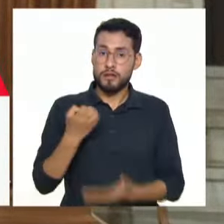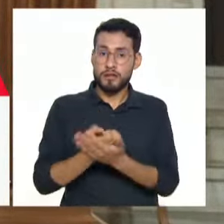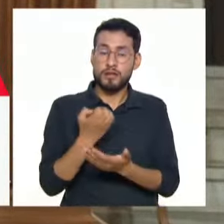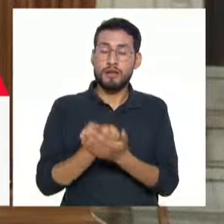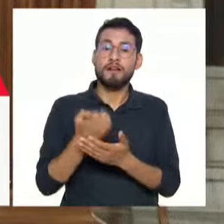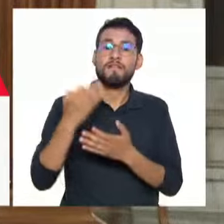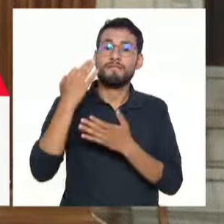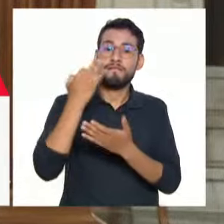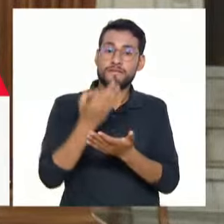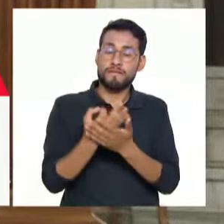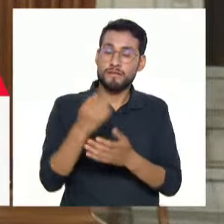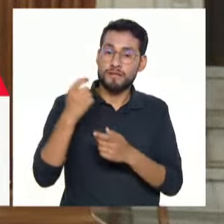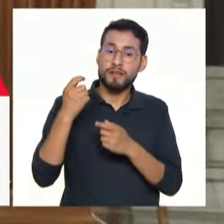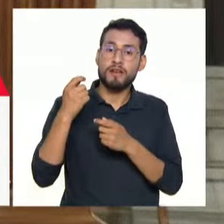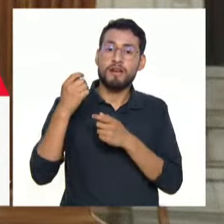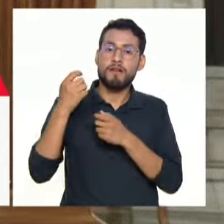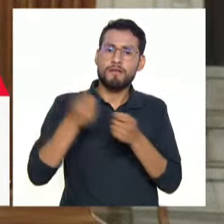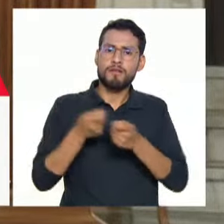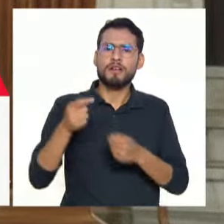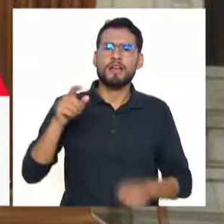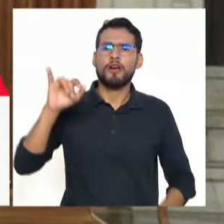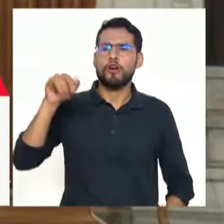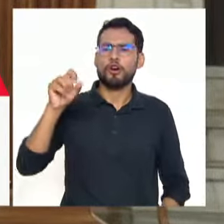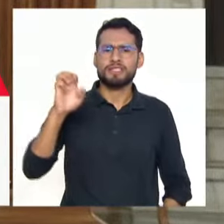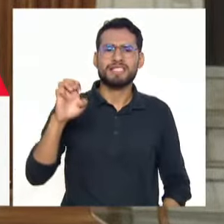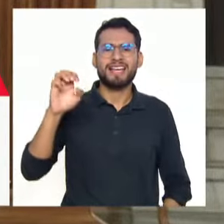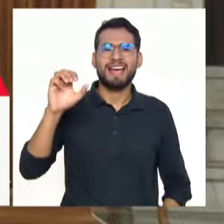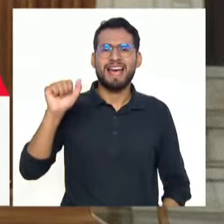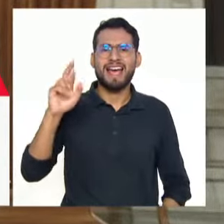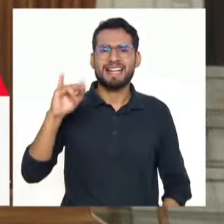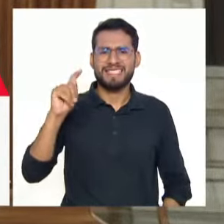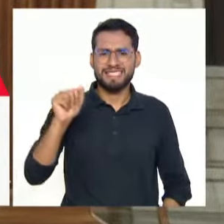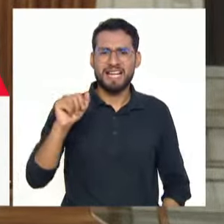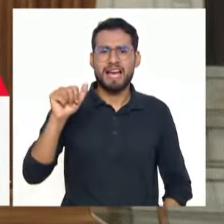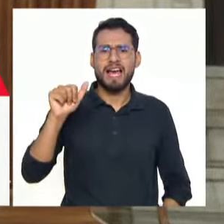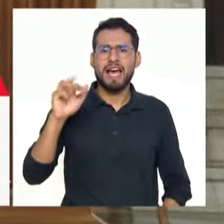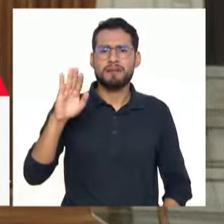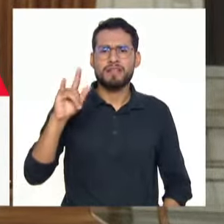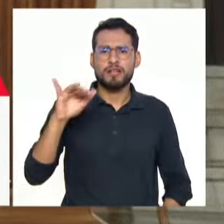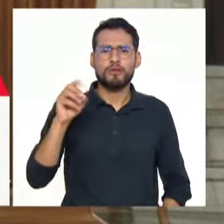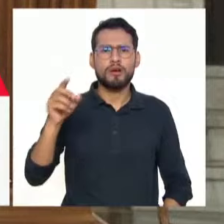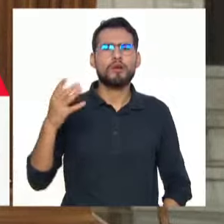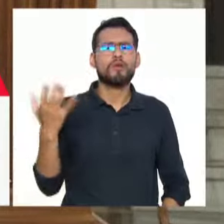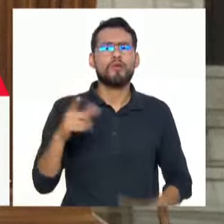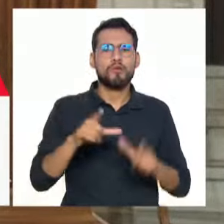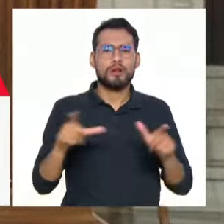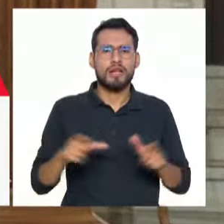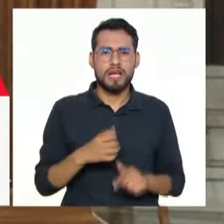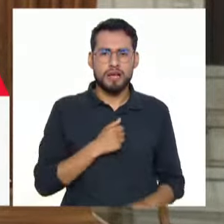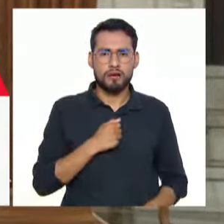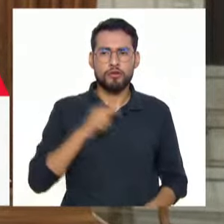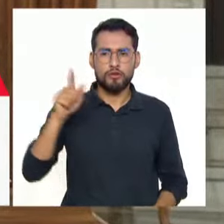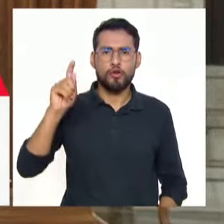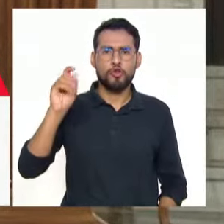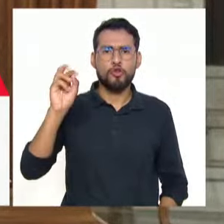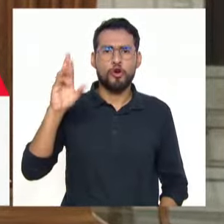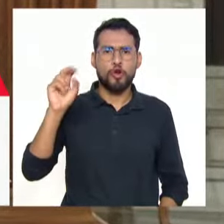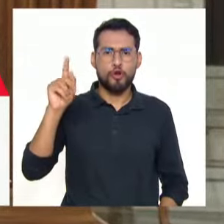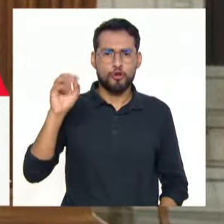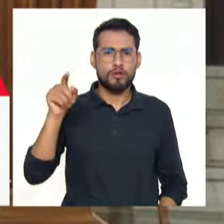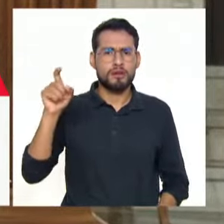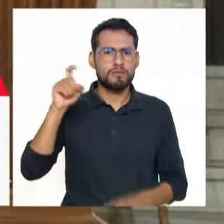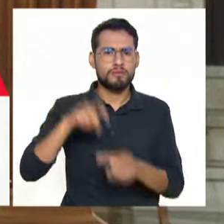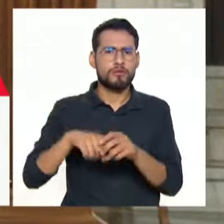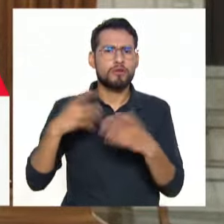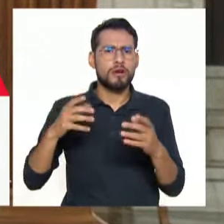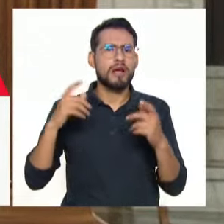y Finanzas, José Arista Arbildo, quien se encuentra en el país de Canadá, en la ciudad de Toronto, participando